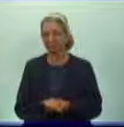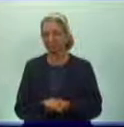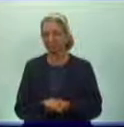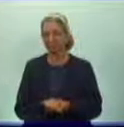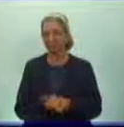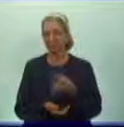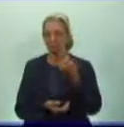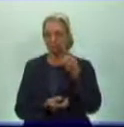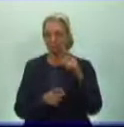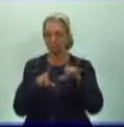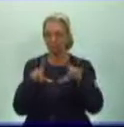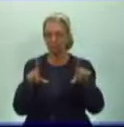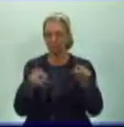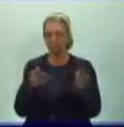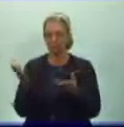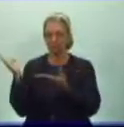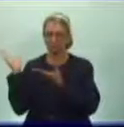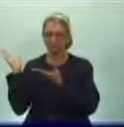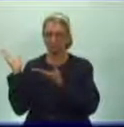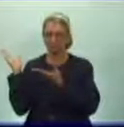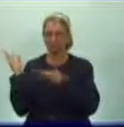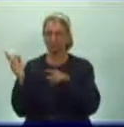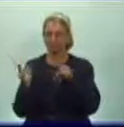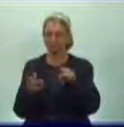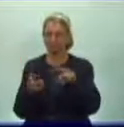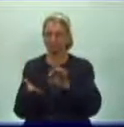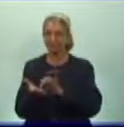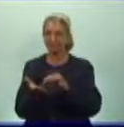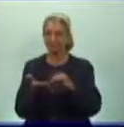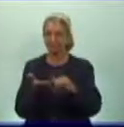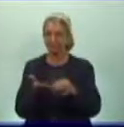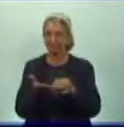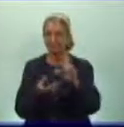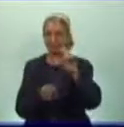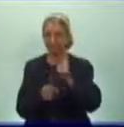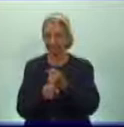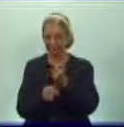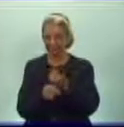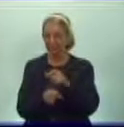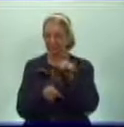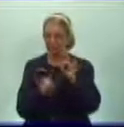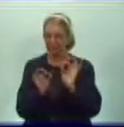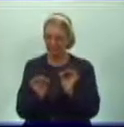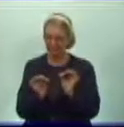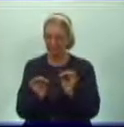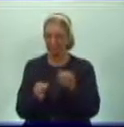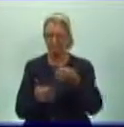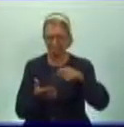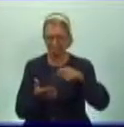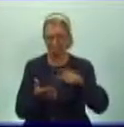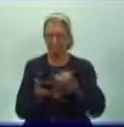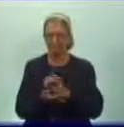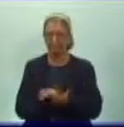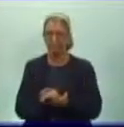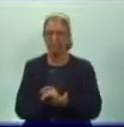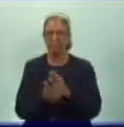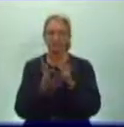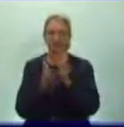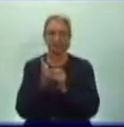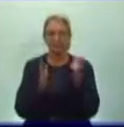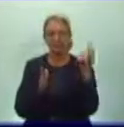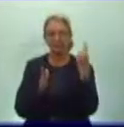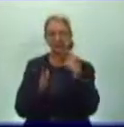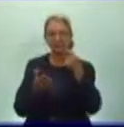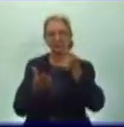Vamos a ver el recuadro que aparece en pantalla. Esto aparece en la página del cuaderno en la que estábamos trabajando. Los meses del año se